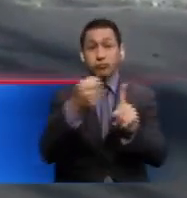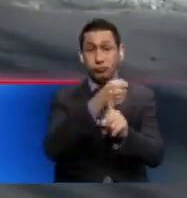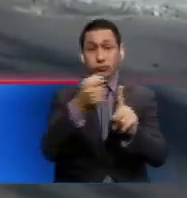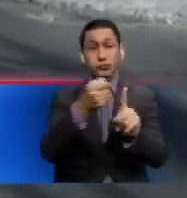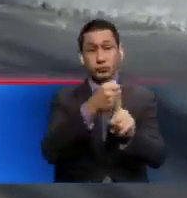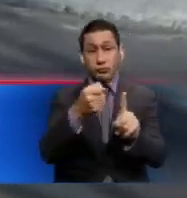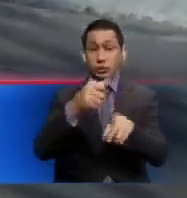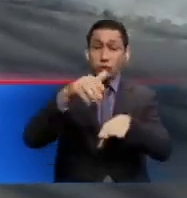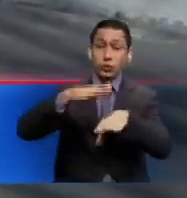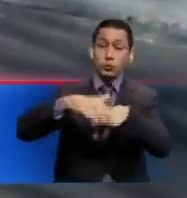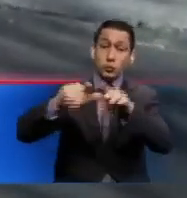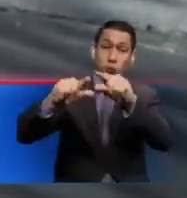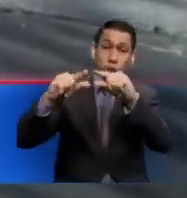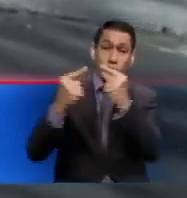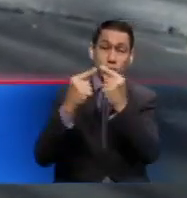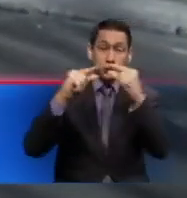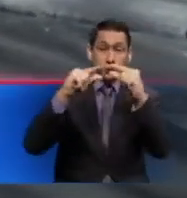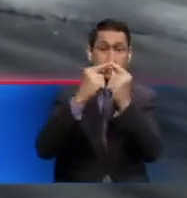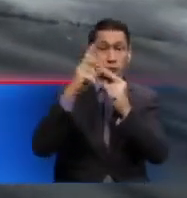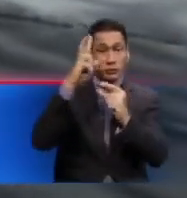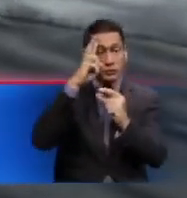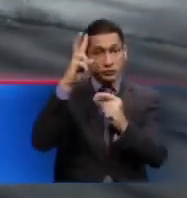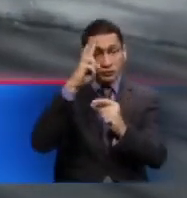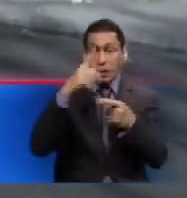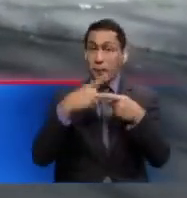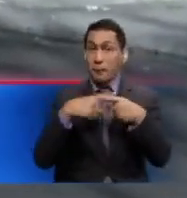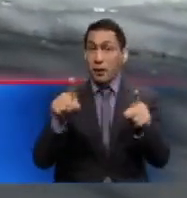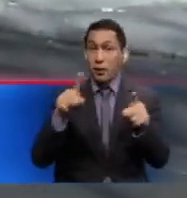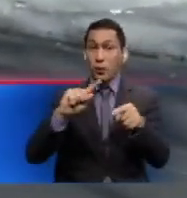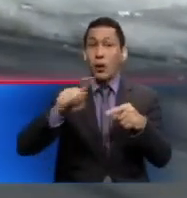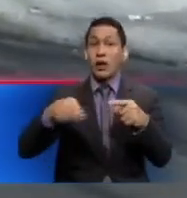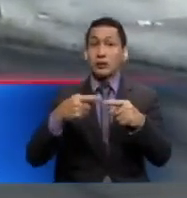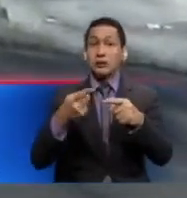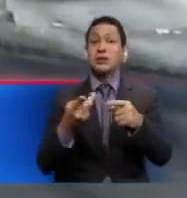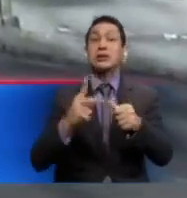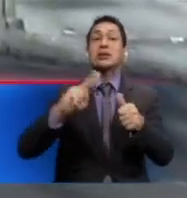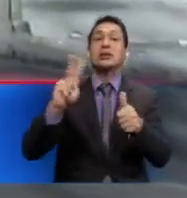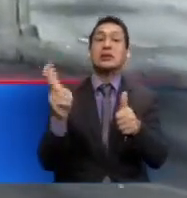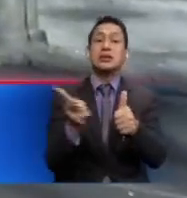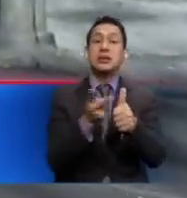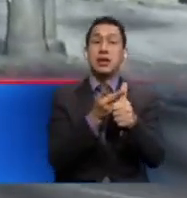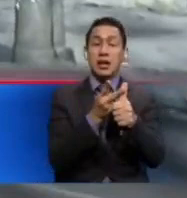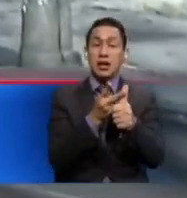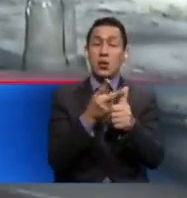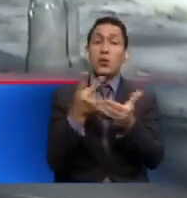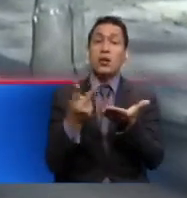los detalles sobre esta segunda detonación, recordemos,